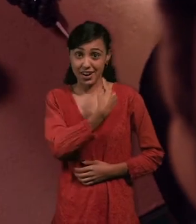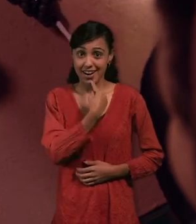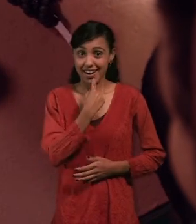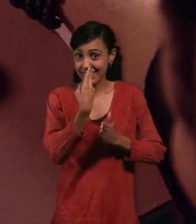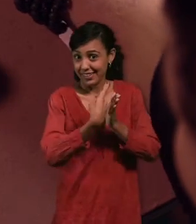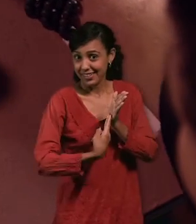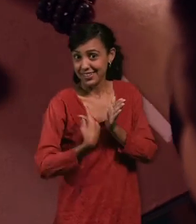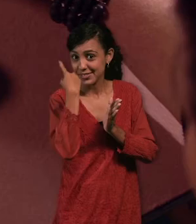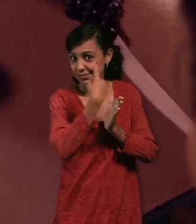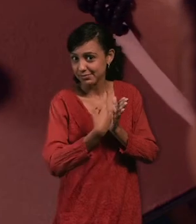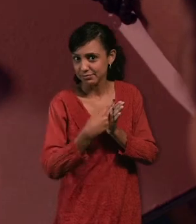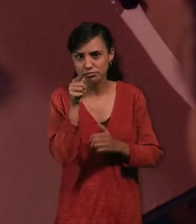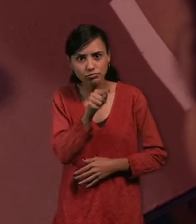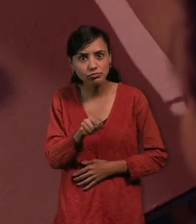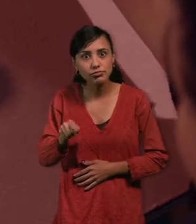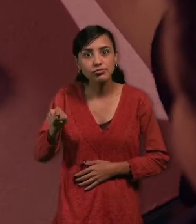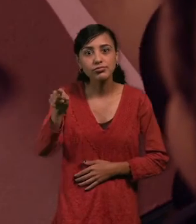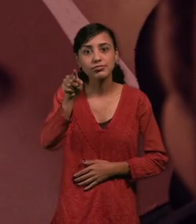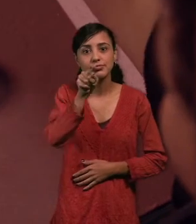hago el círculo,